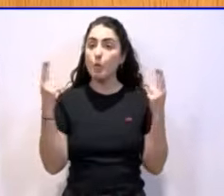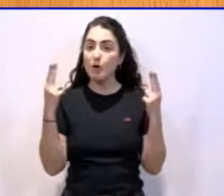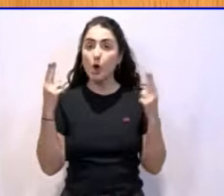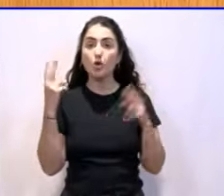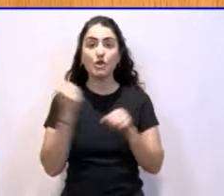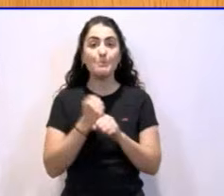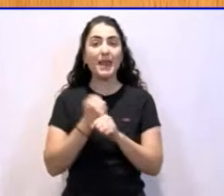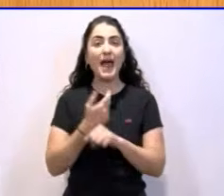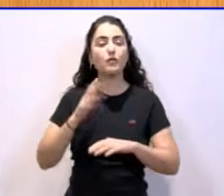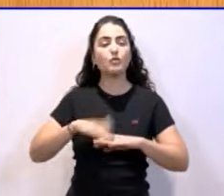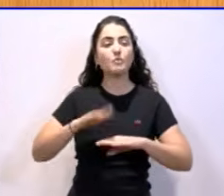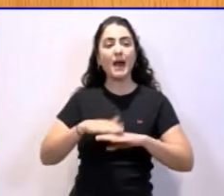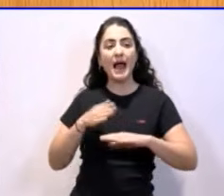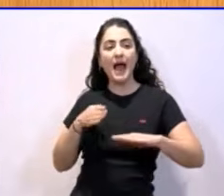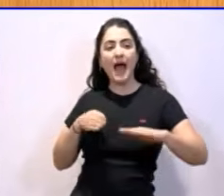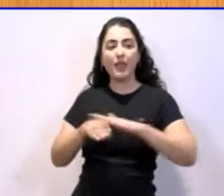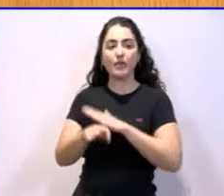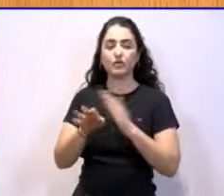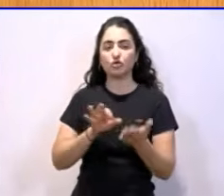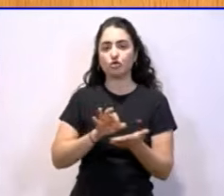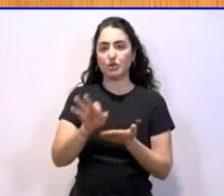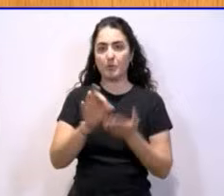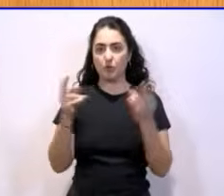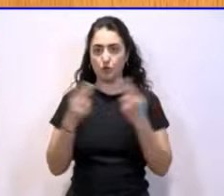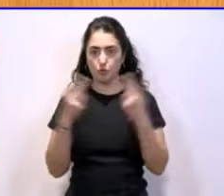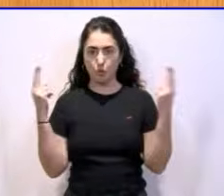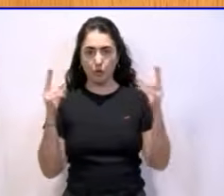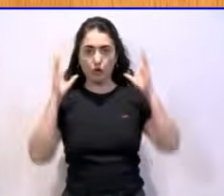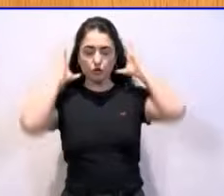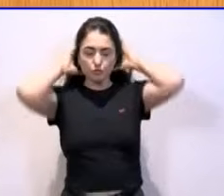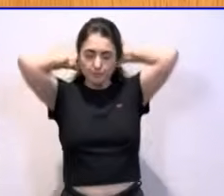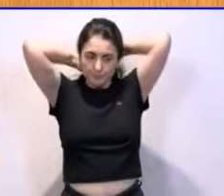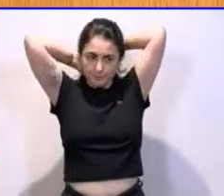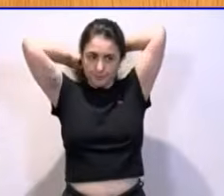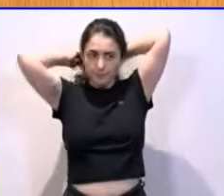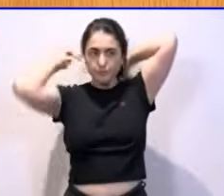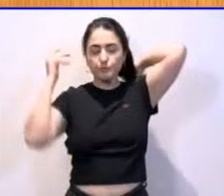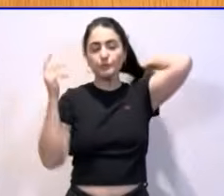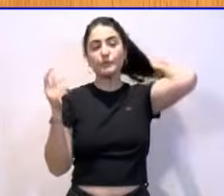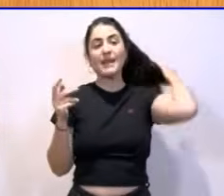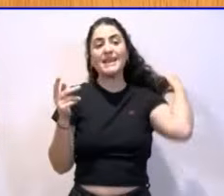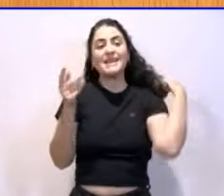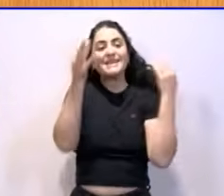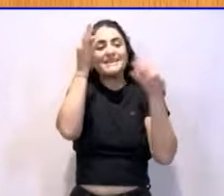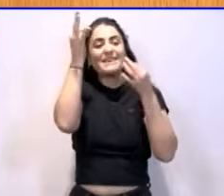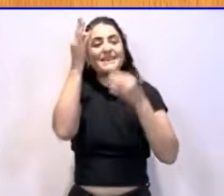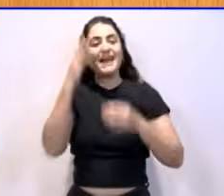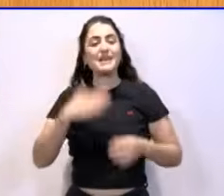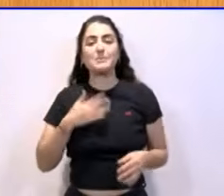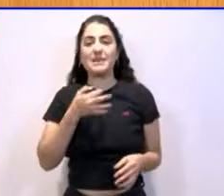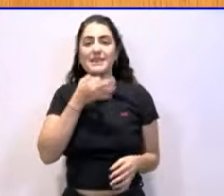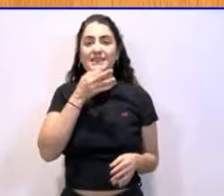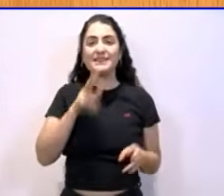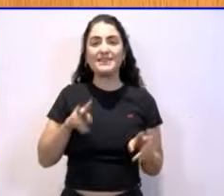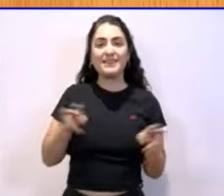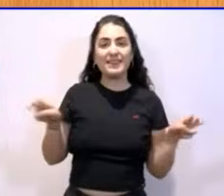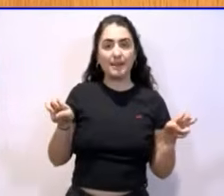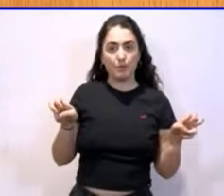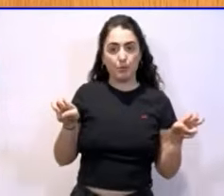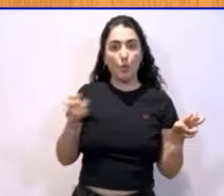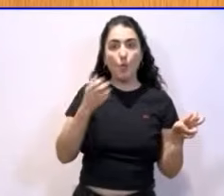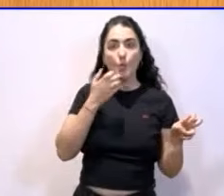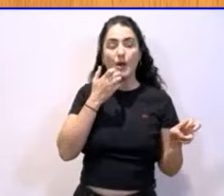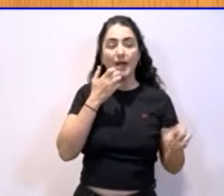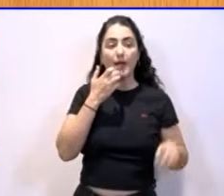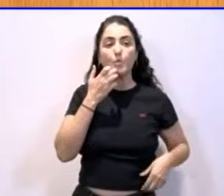a esos servicios públicos. Me voy a matizar con respecto a mi intervención anterior, en el sentido en el que hablábamos, pues, por ejemplo,